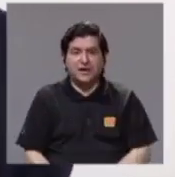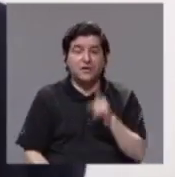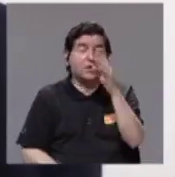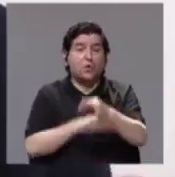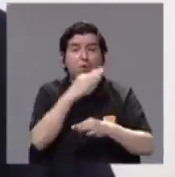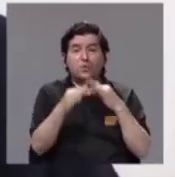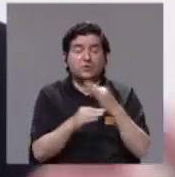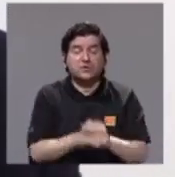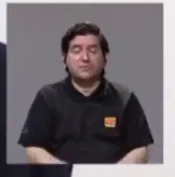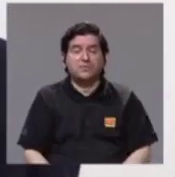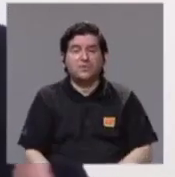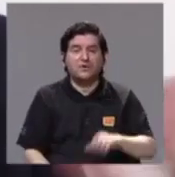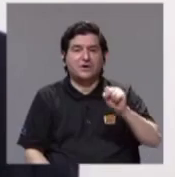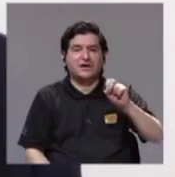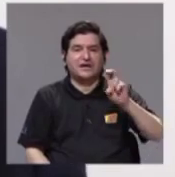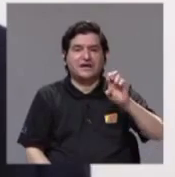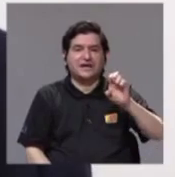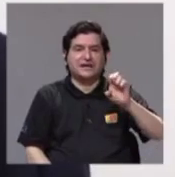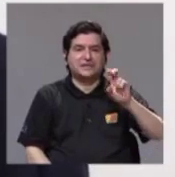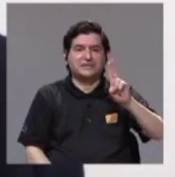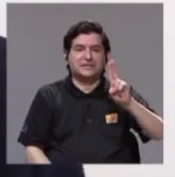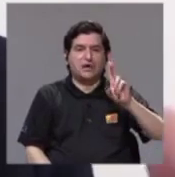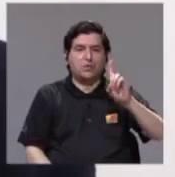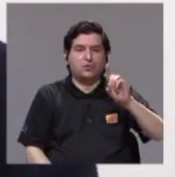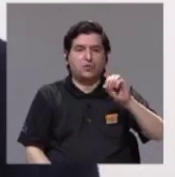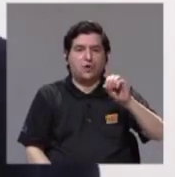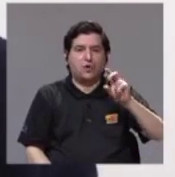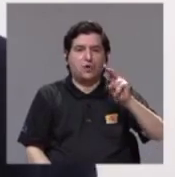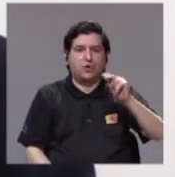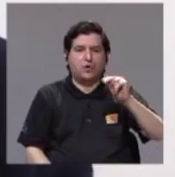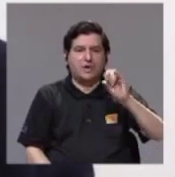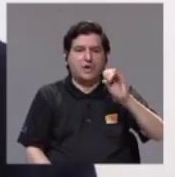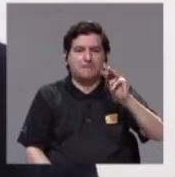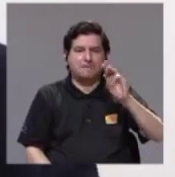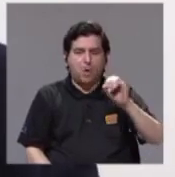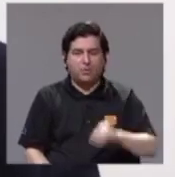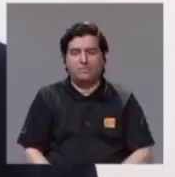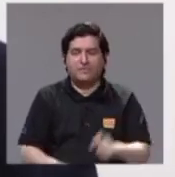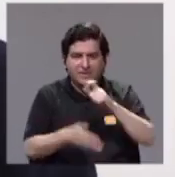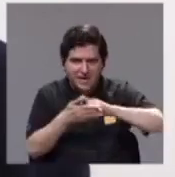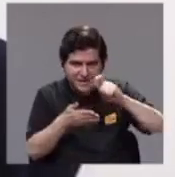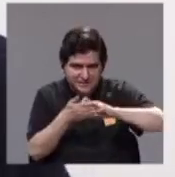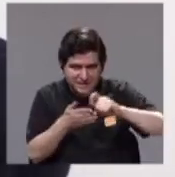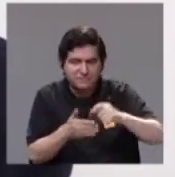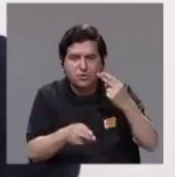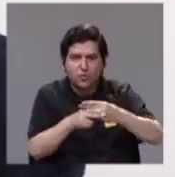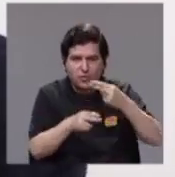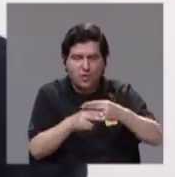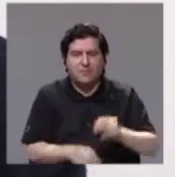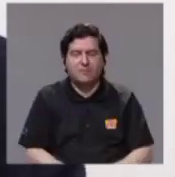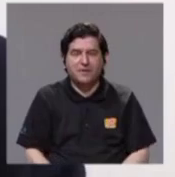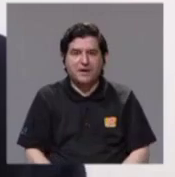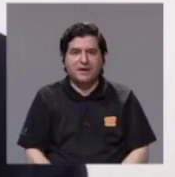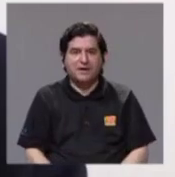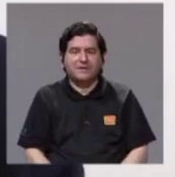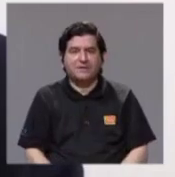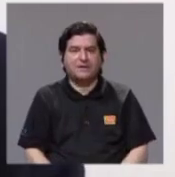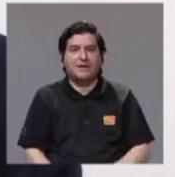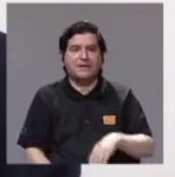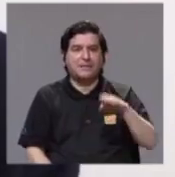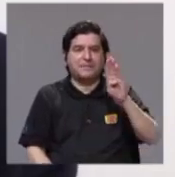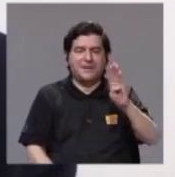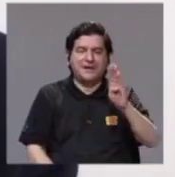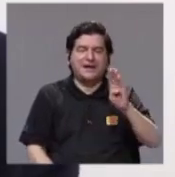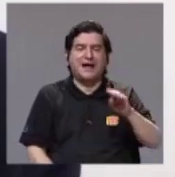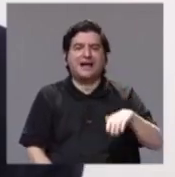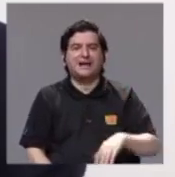utilizar una especie de seudónimo y publicó la obra bajo el nombre de Bernal Díaz